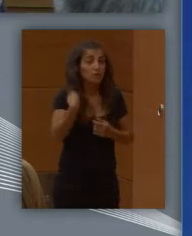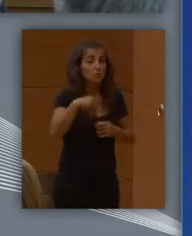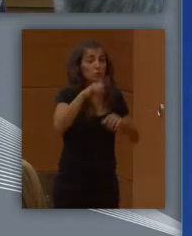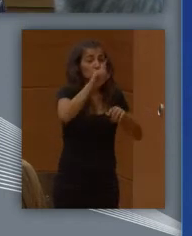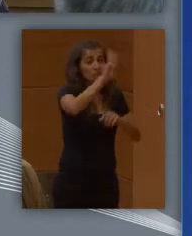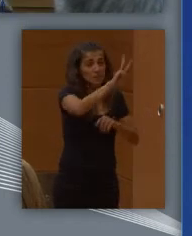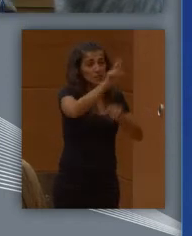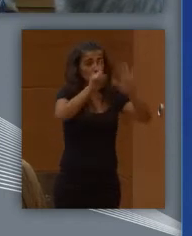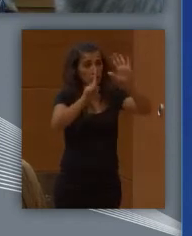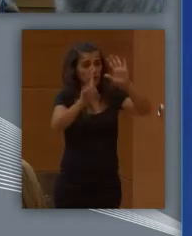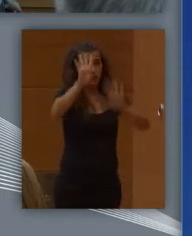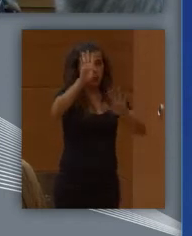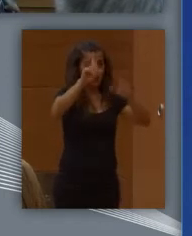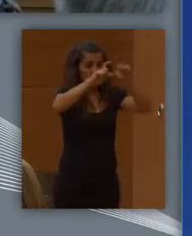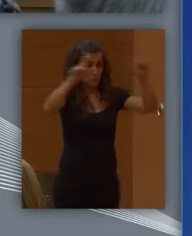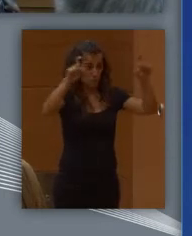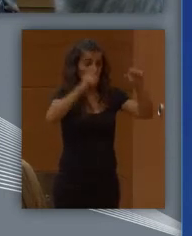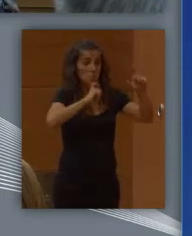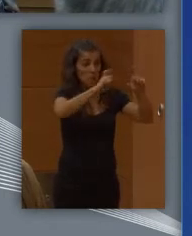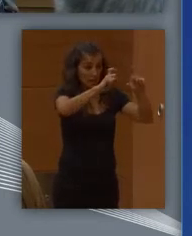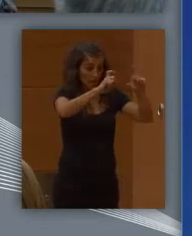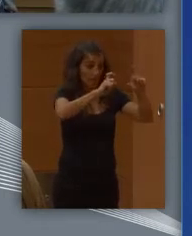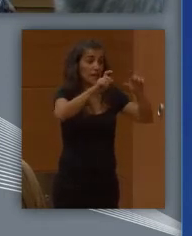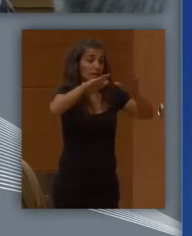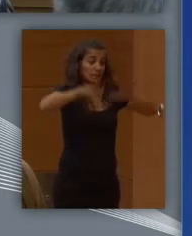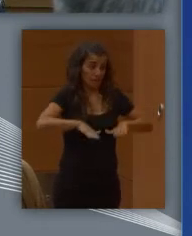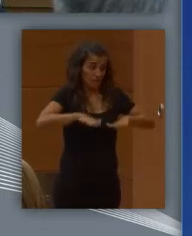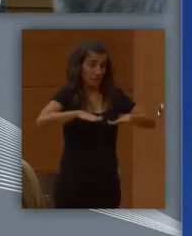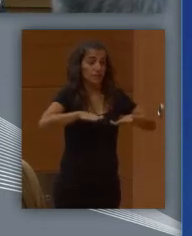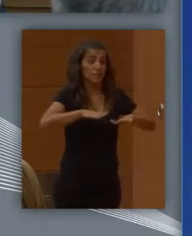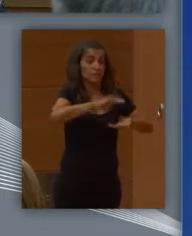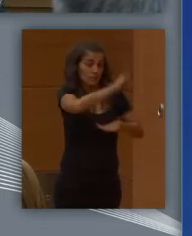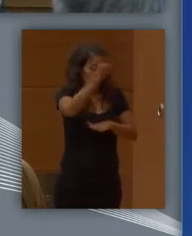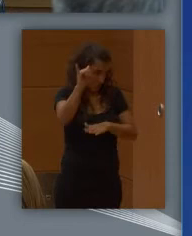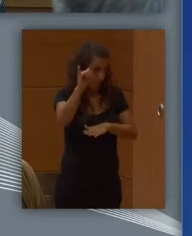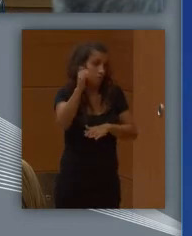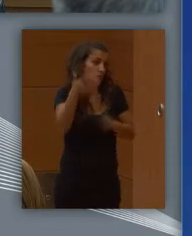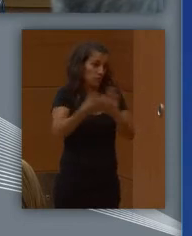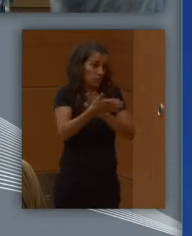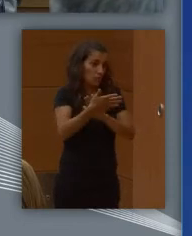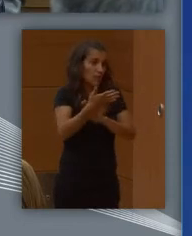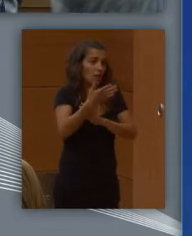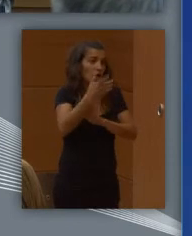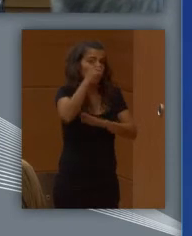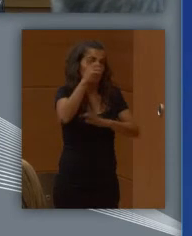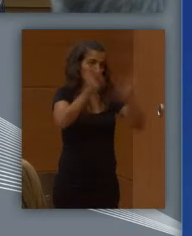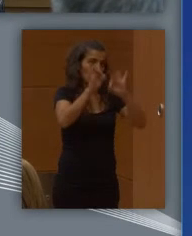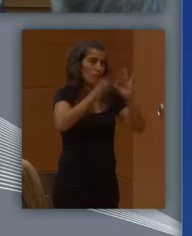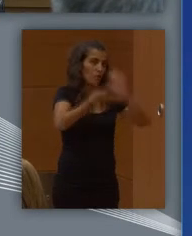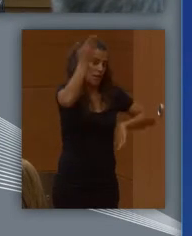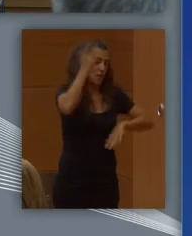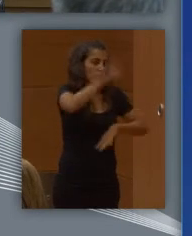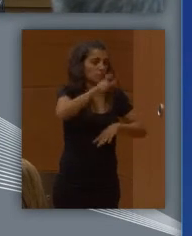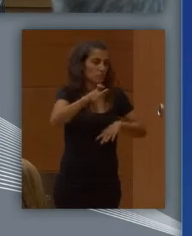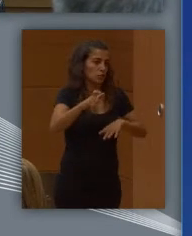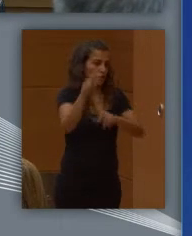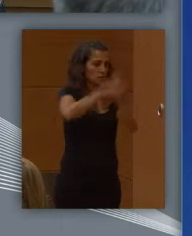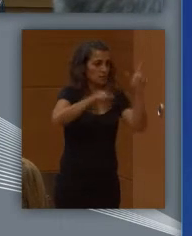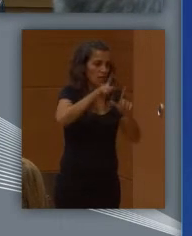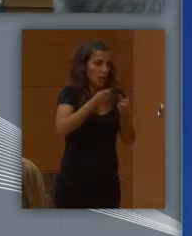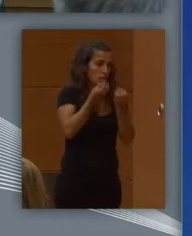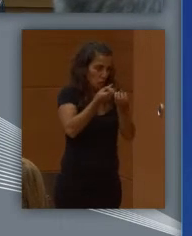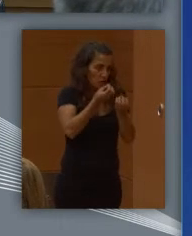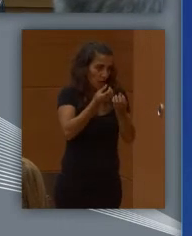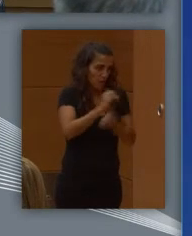lo tanto, cerca del 40% de los pasajeros tienen acceso a esta información. Y también, un poco ahondando más